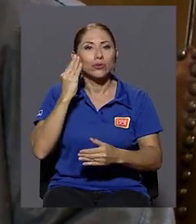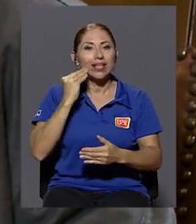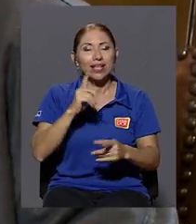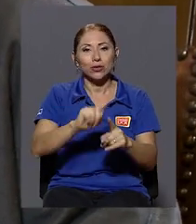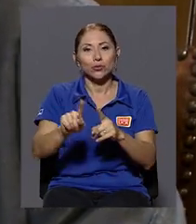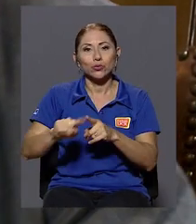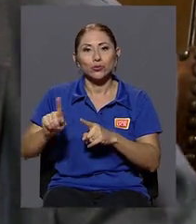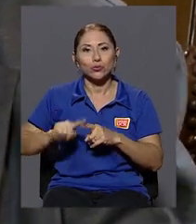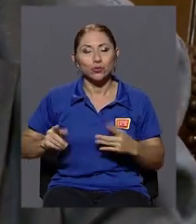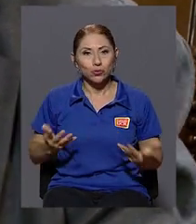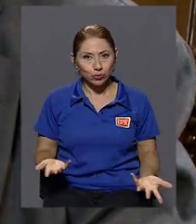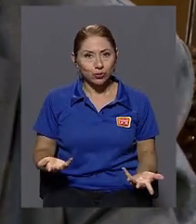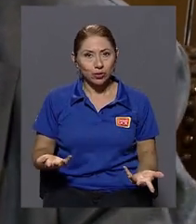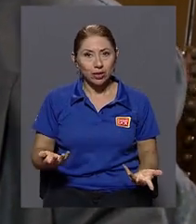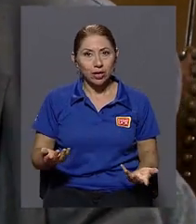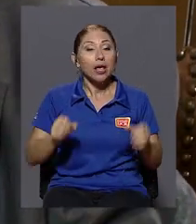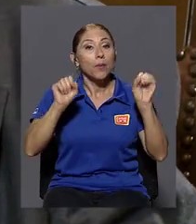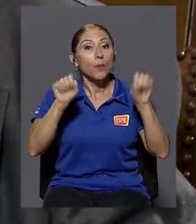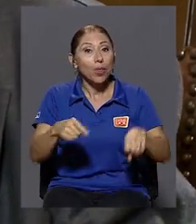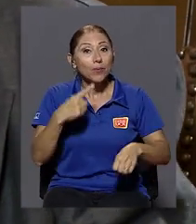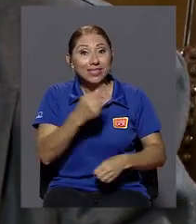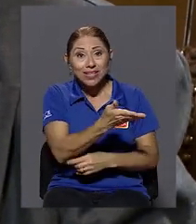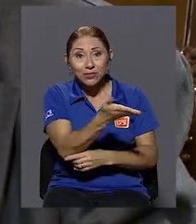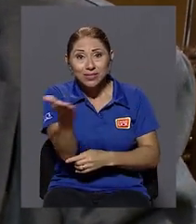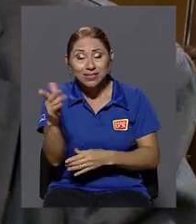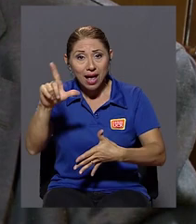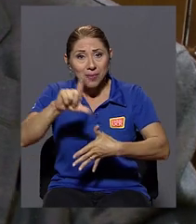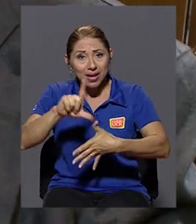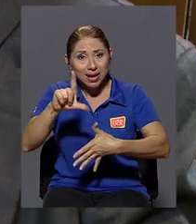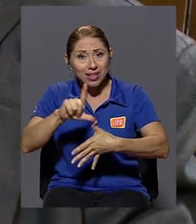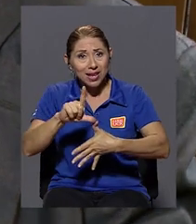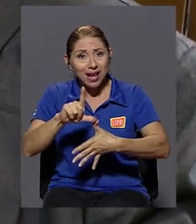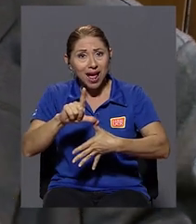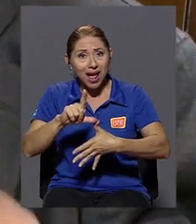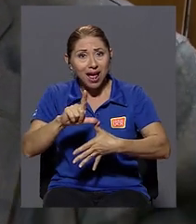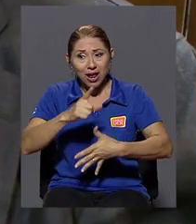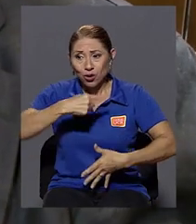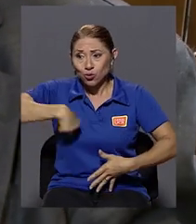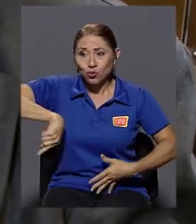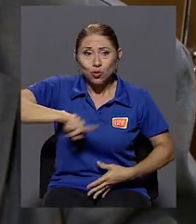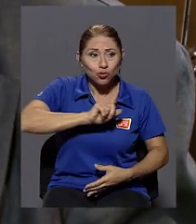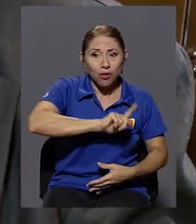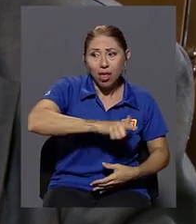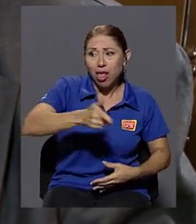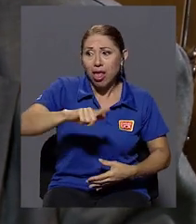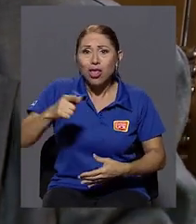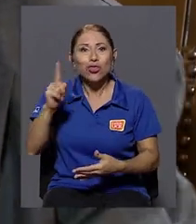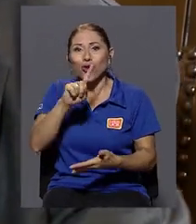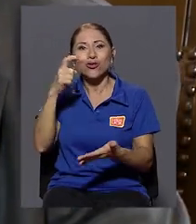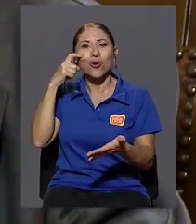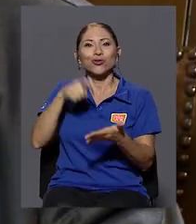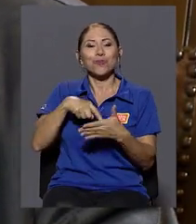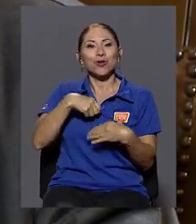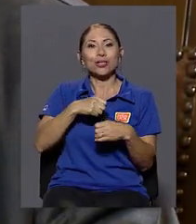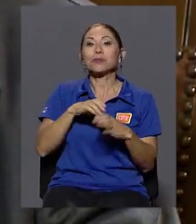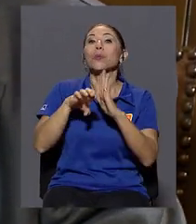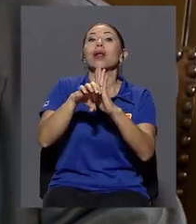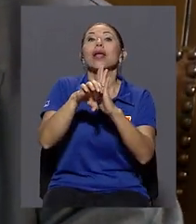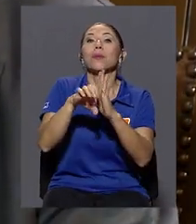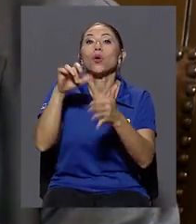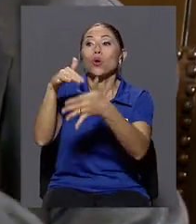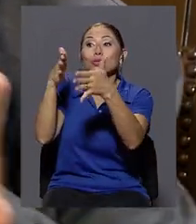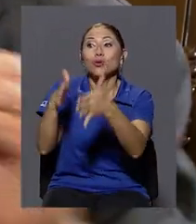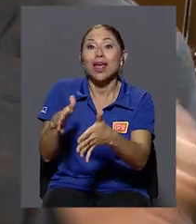trayectos. Y digamos, podemos decirle a la audiencia que en América Latina no nos reconocemos mutuamente lo que hacemos. Si un estudiante de Costa